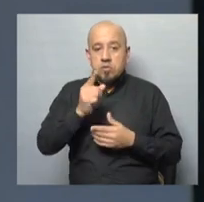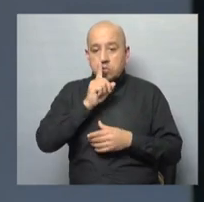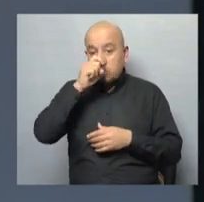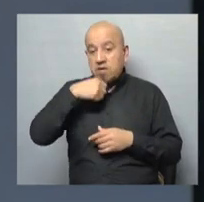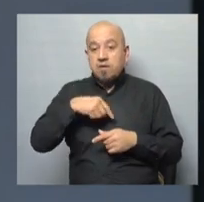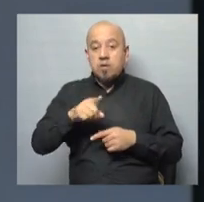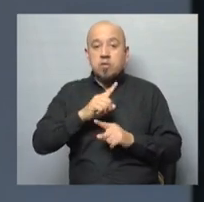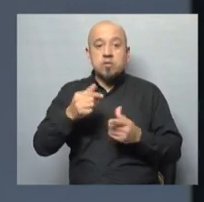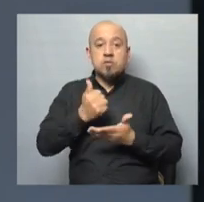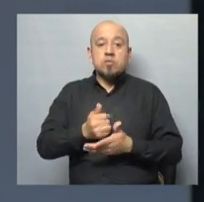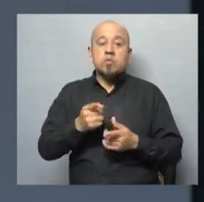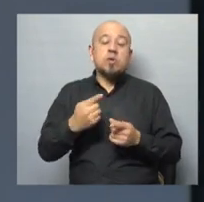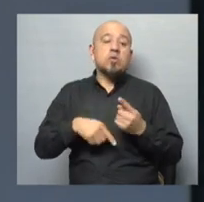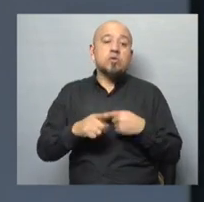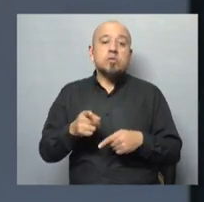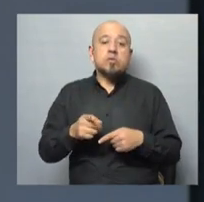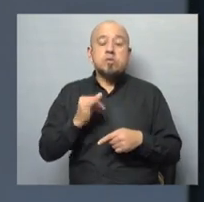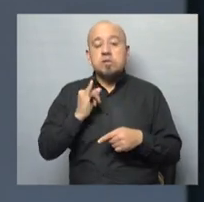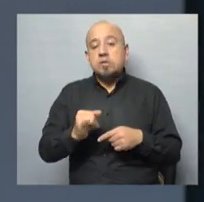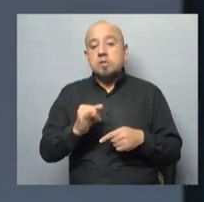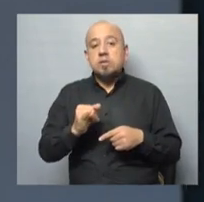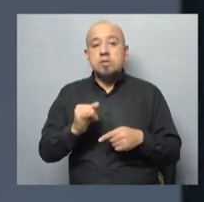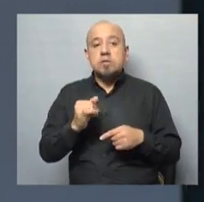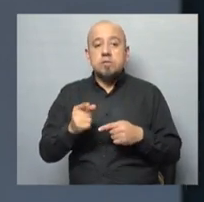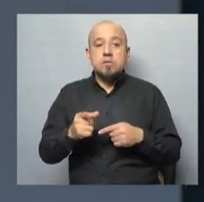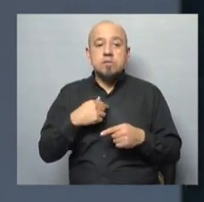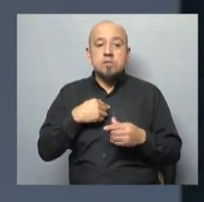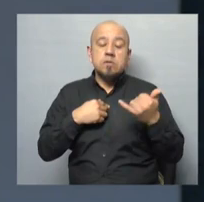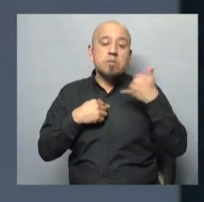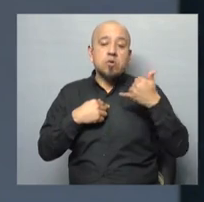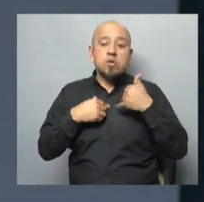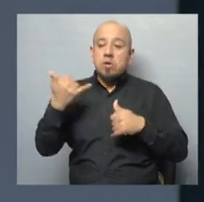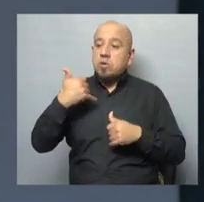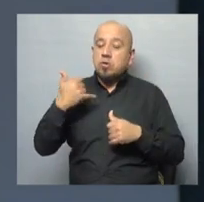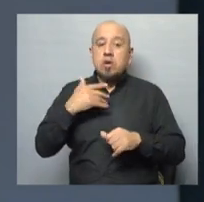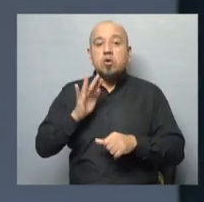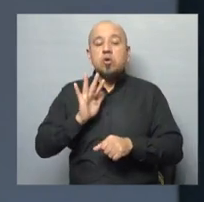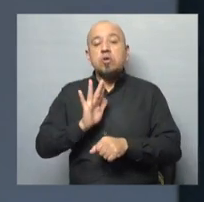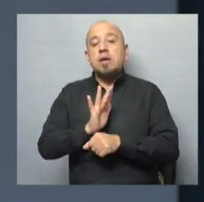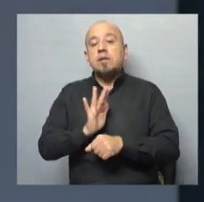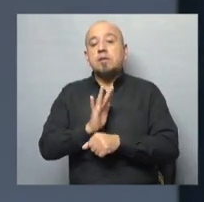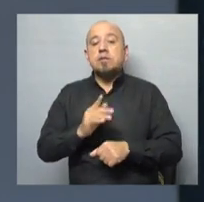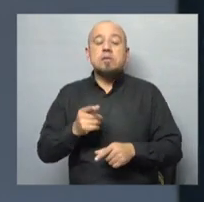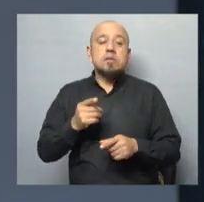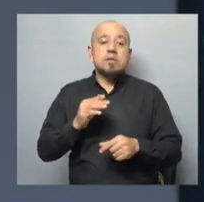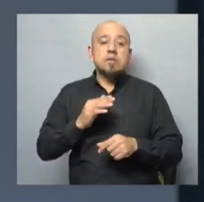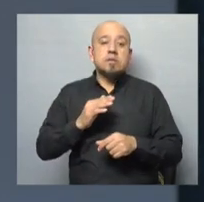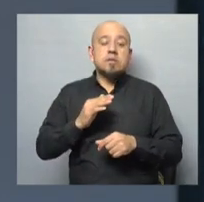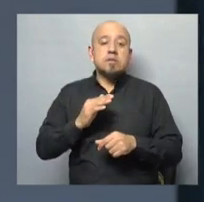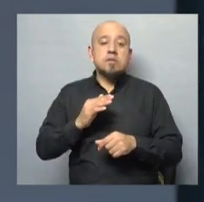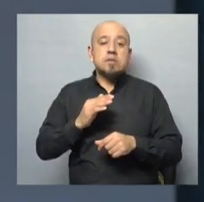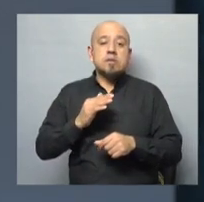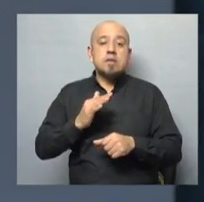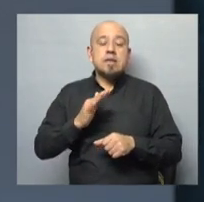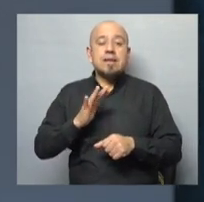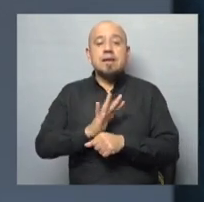cuando pasó pero sí me contaron las actrices que lo que vivieron o por lo menos alguna de